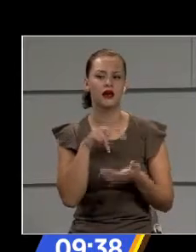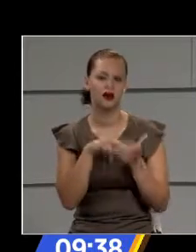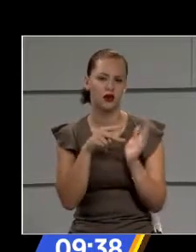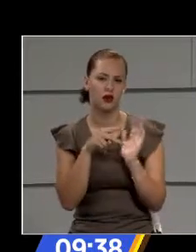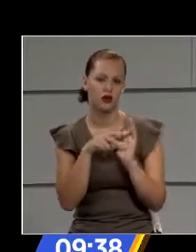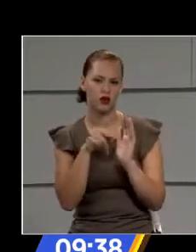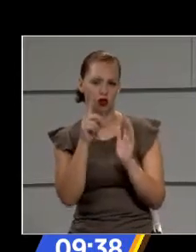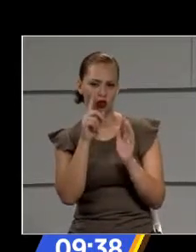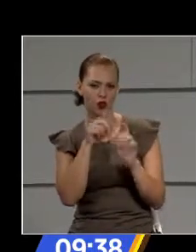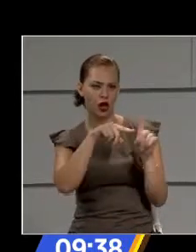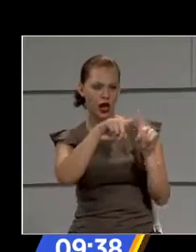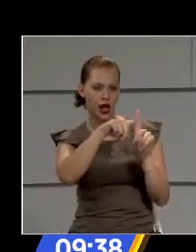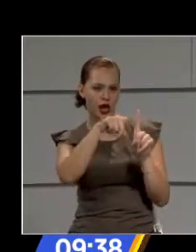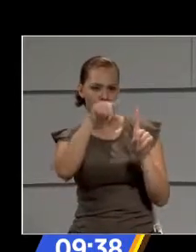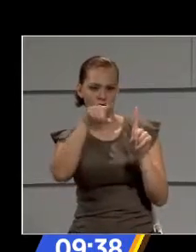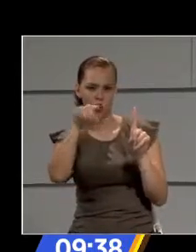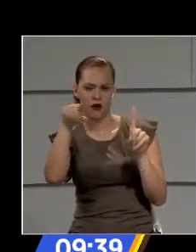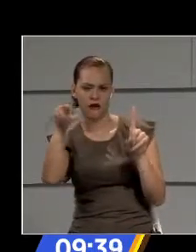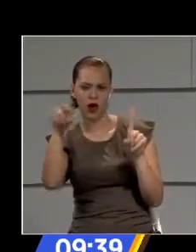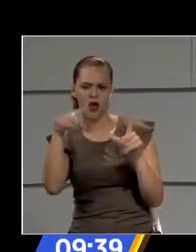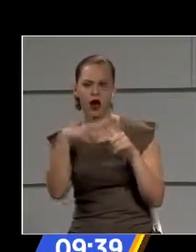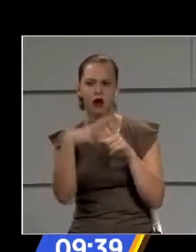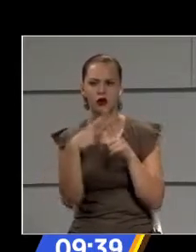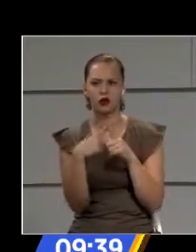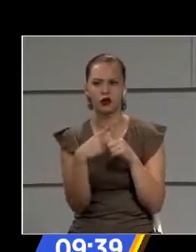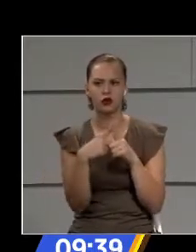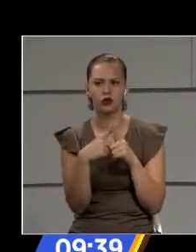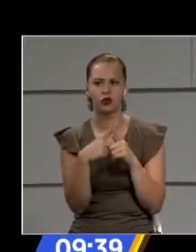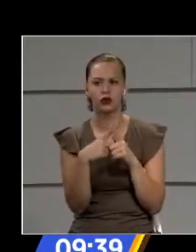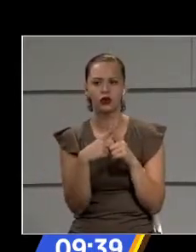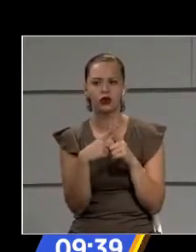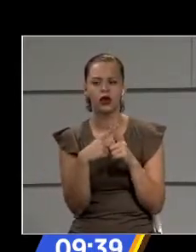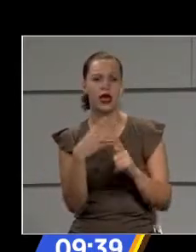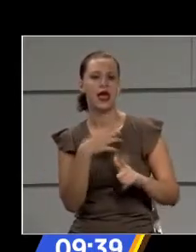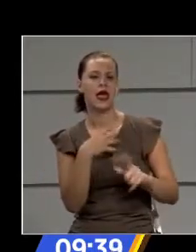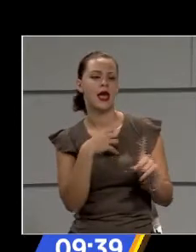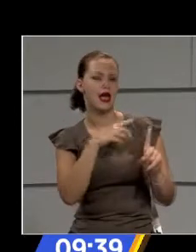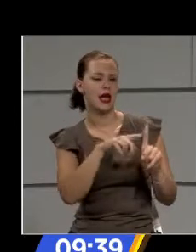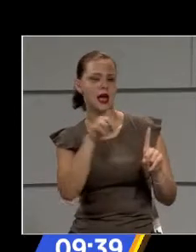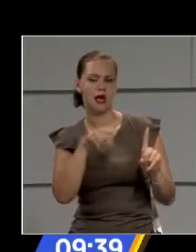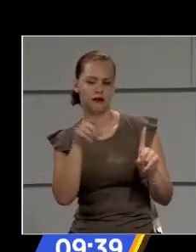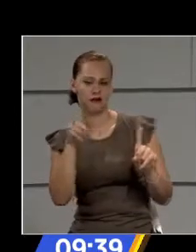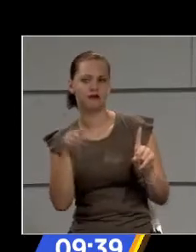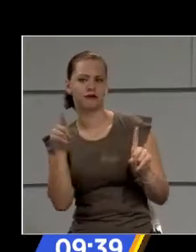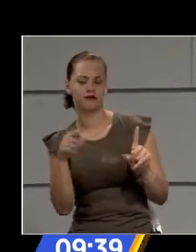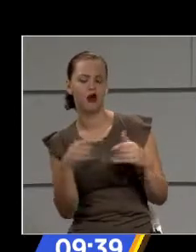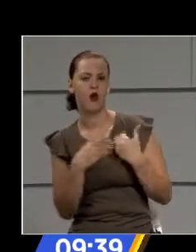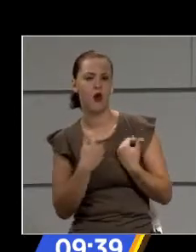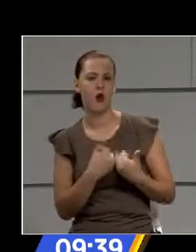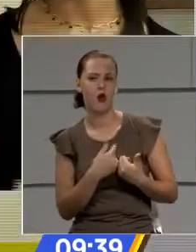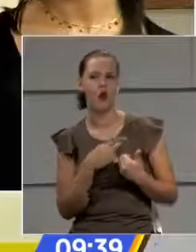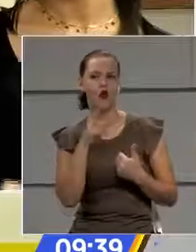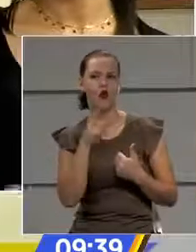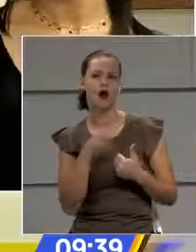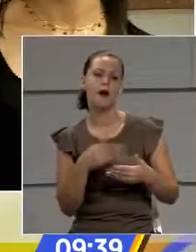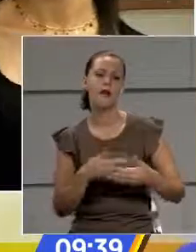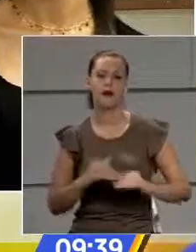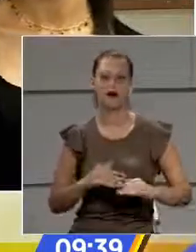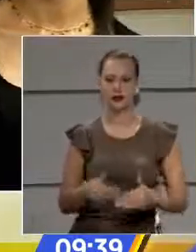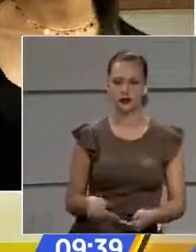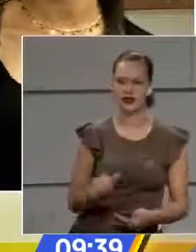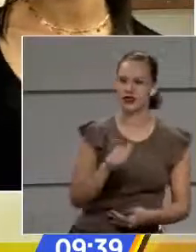una ecografía, ¿sí? Ajá, entonces. Un electrocardiograma, ¿será? Sí, perdón, sí. La ecografía es otra cosa. La de los bebés.